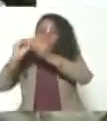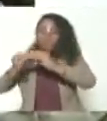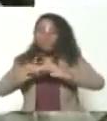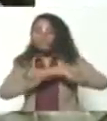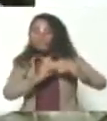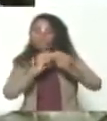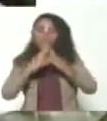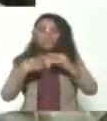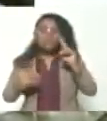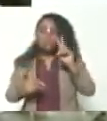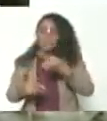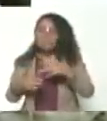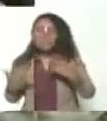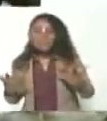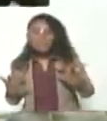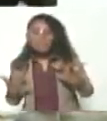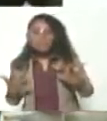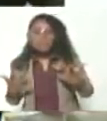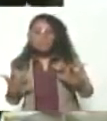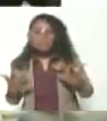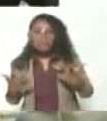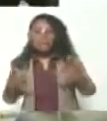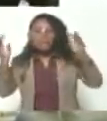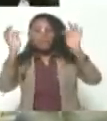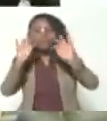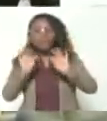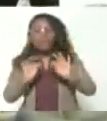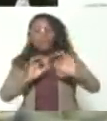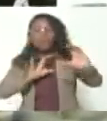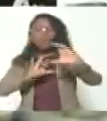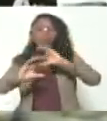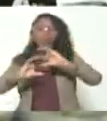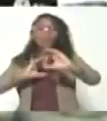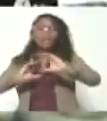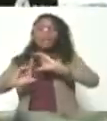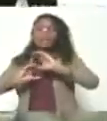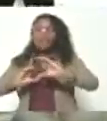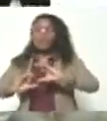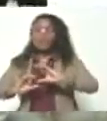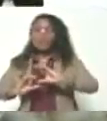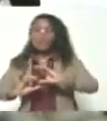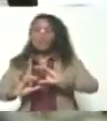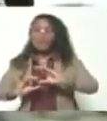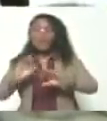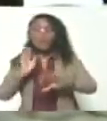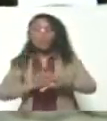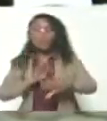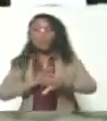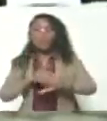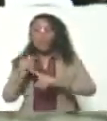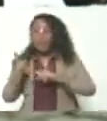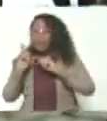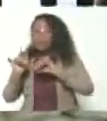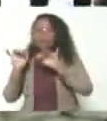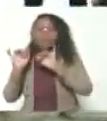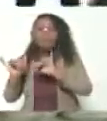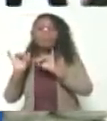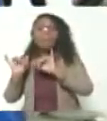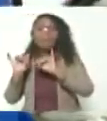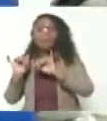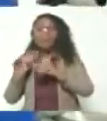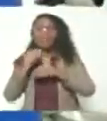ver con las formas de comunicación, porque así mismo